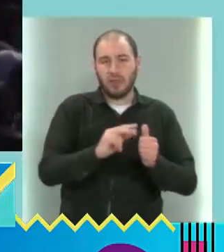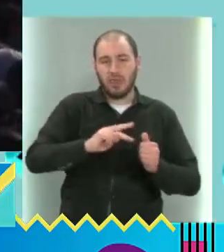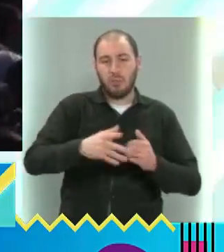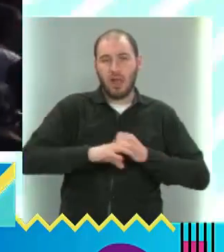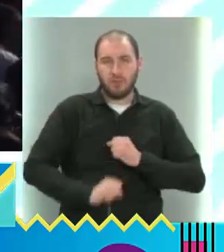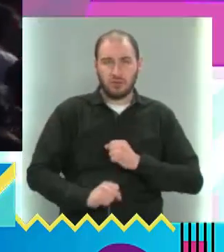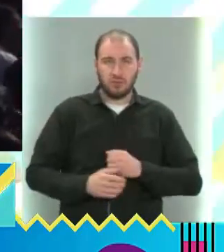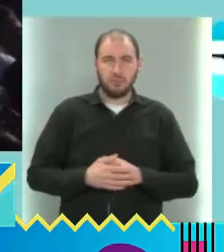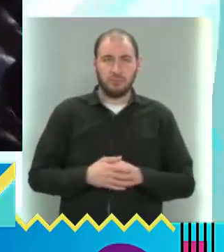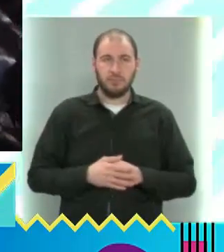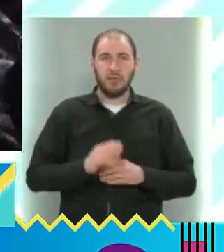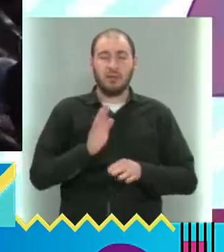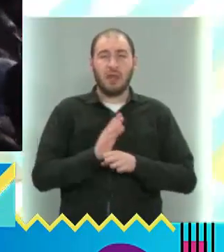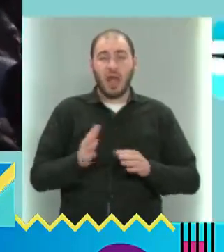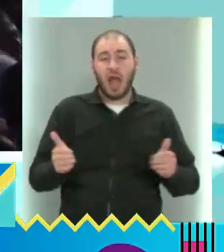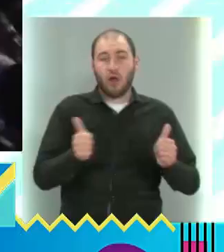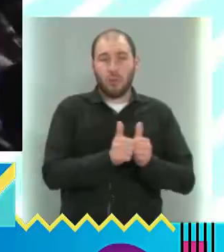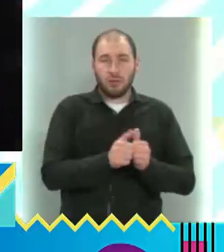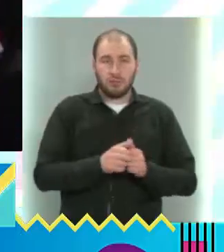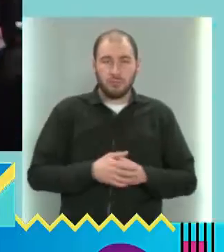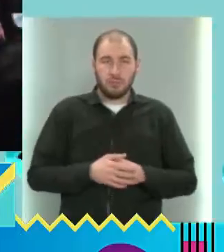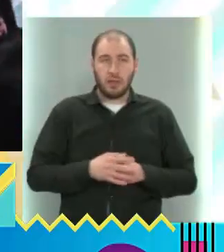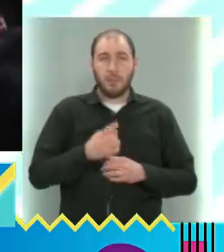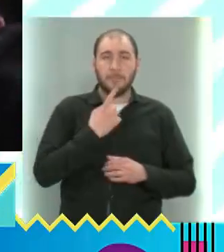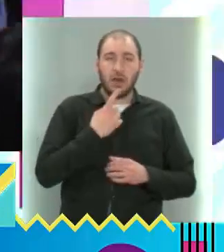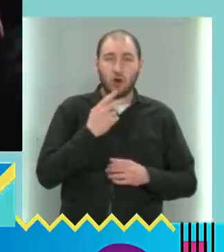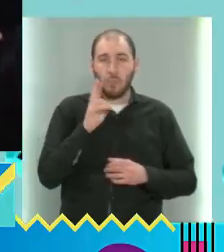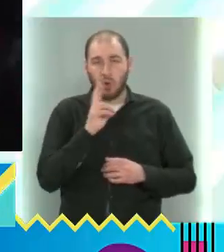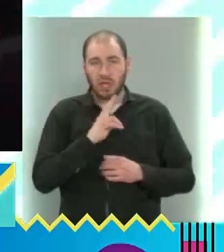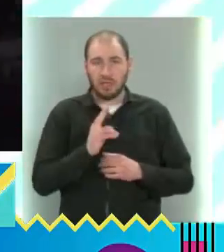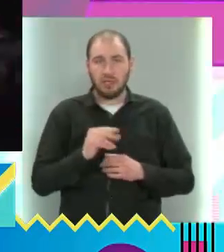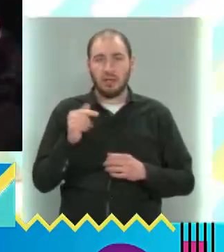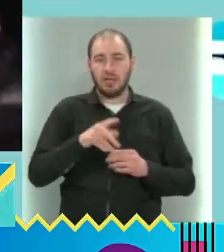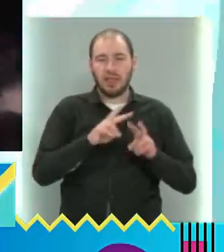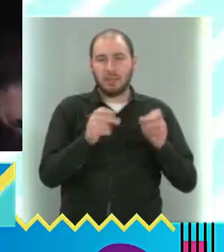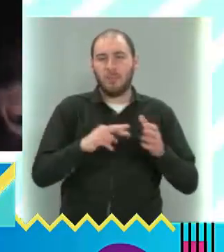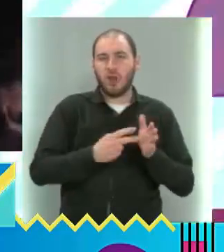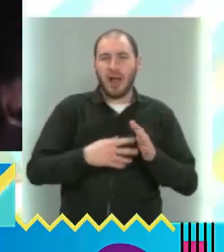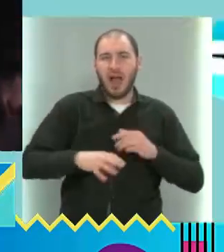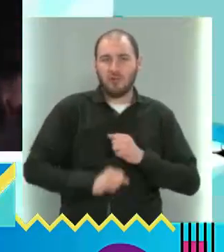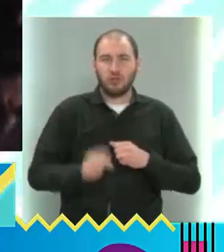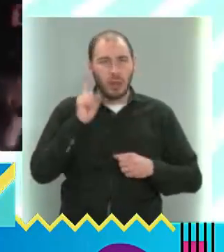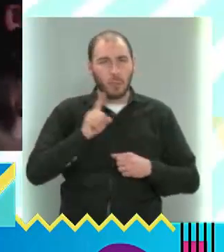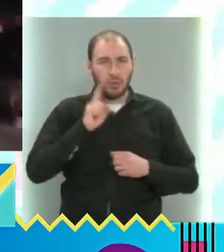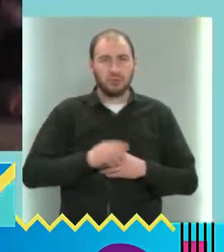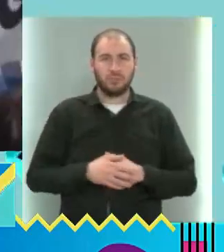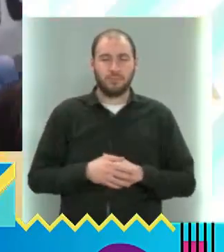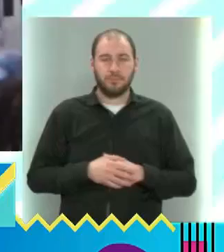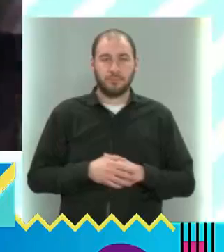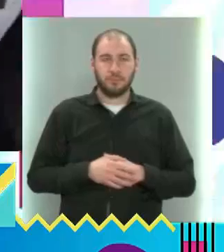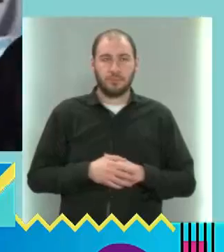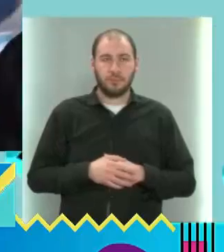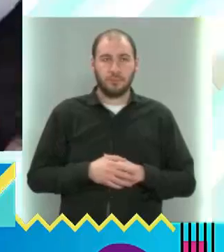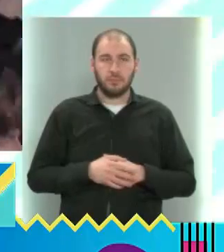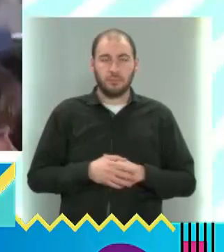posaborto. Es decir, acompañamos a varones y mujeres que pasaron por la situación de un aborto provocado. Y